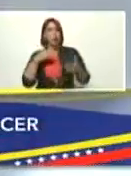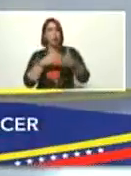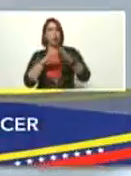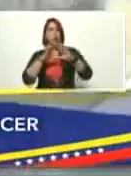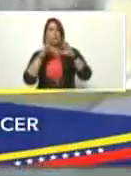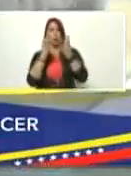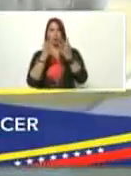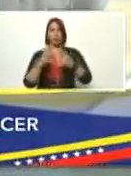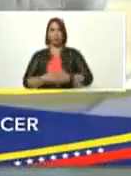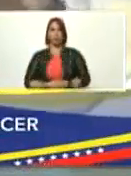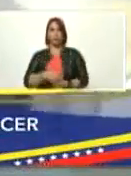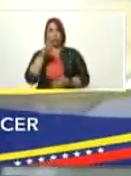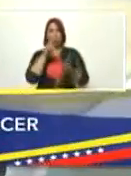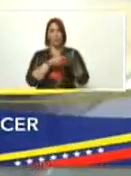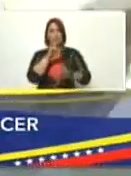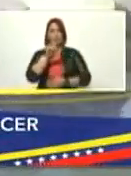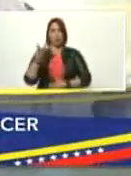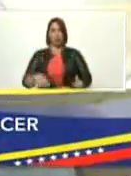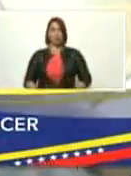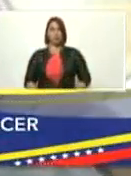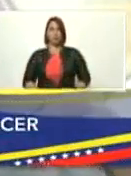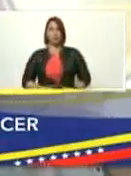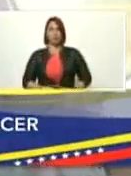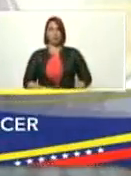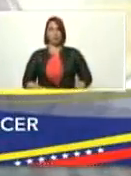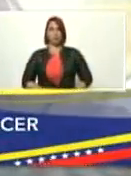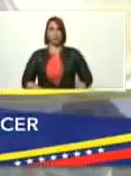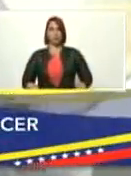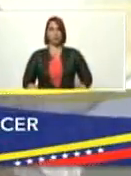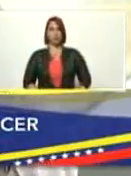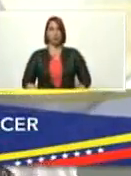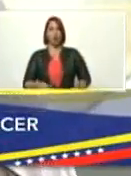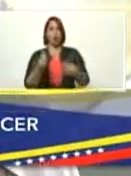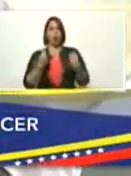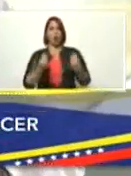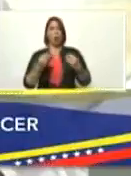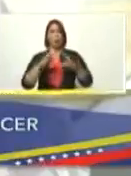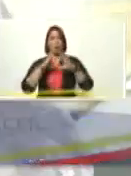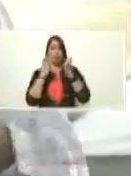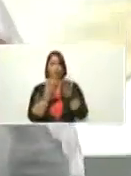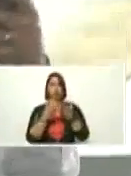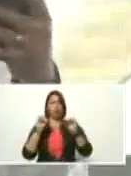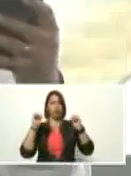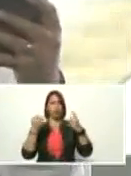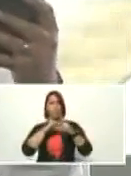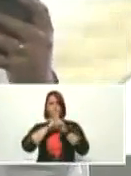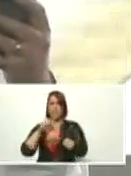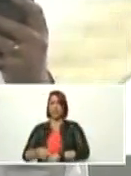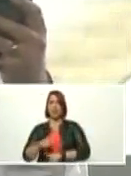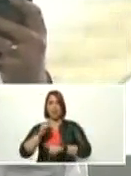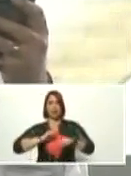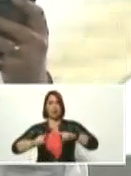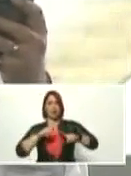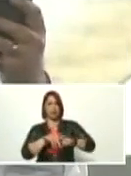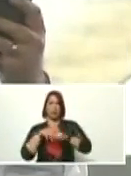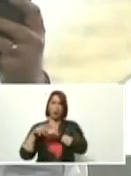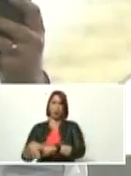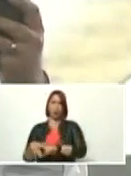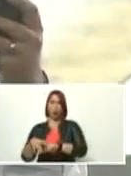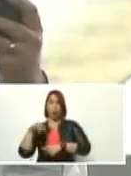Mundo, 2022. ¿Cómo el mundo logró vencer esa dictadura? Y por último,